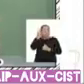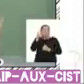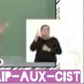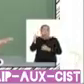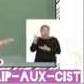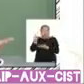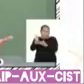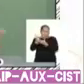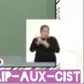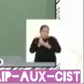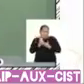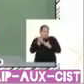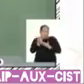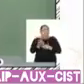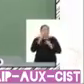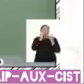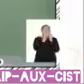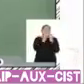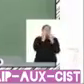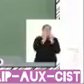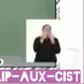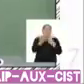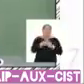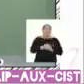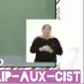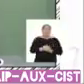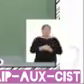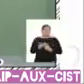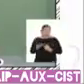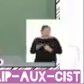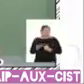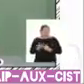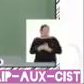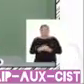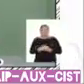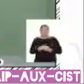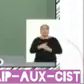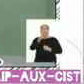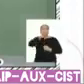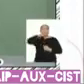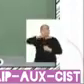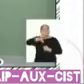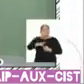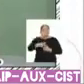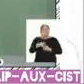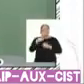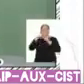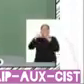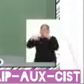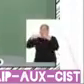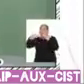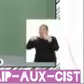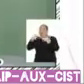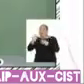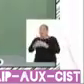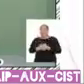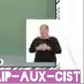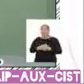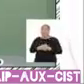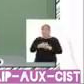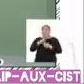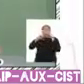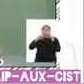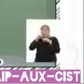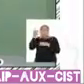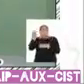algo, que ellos te ayuden a solucionarlo. ¿Sí? Exprésate mucho con ellos, comunícate mucho